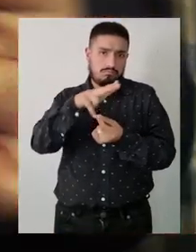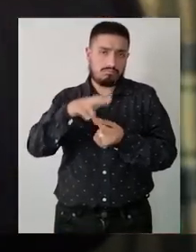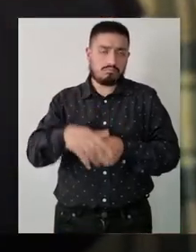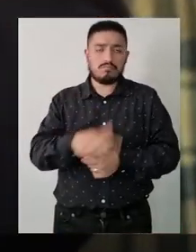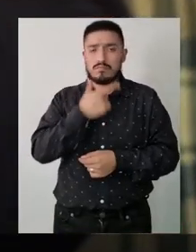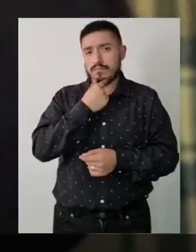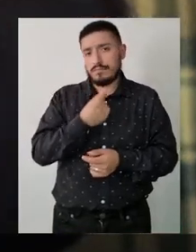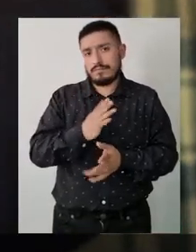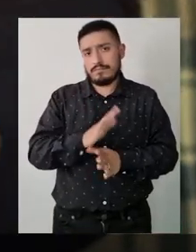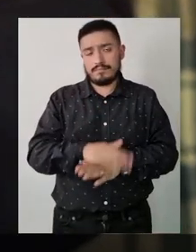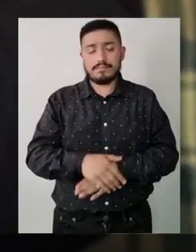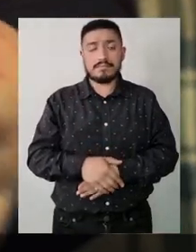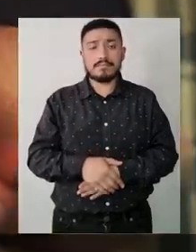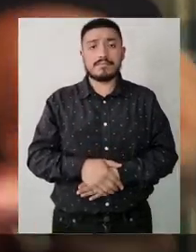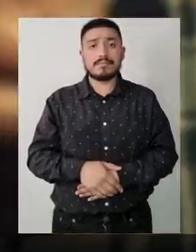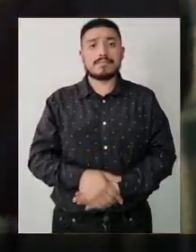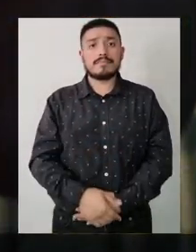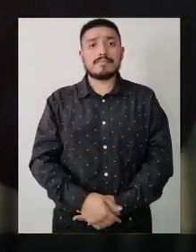Y ahí.